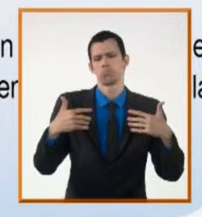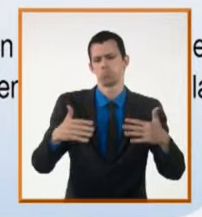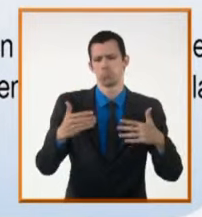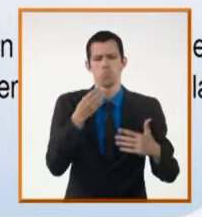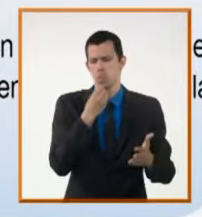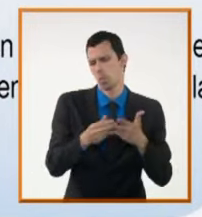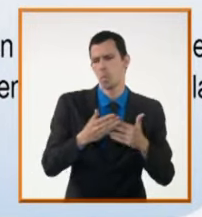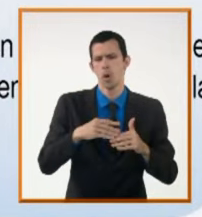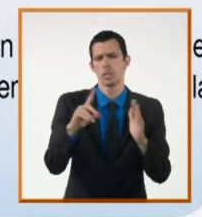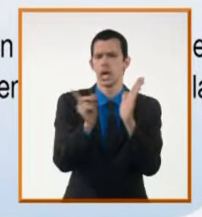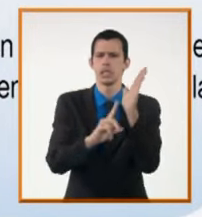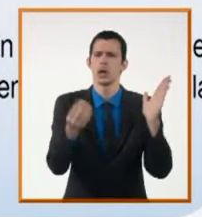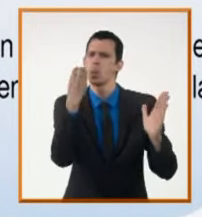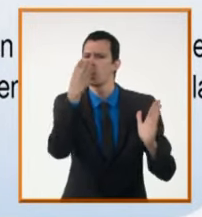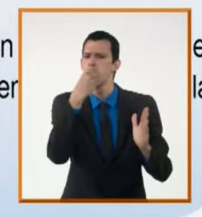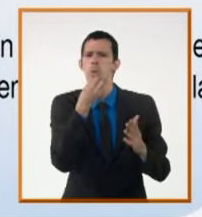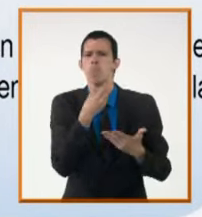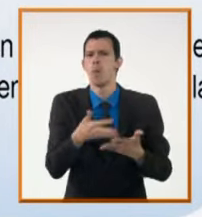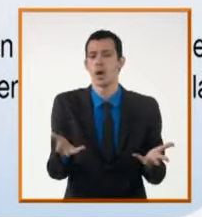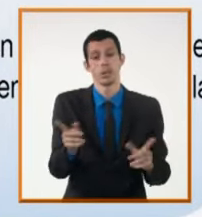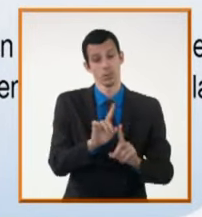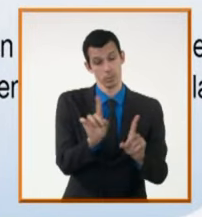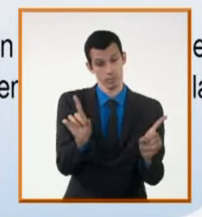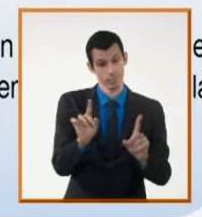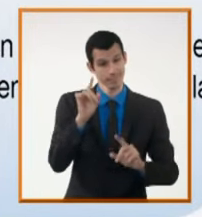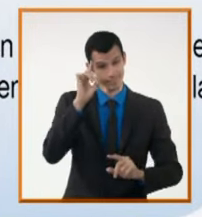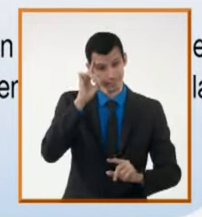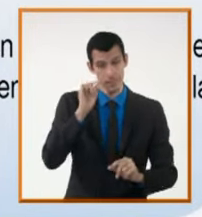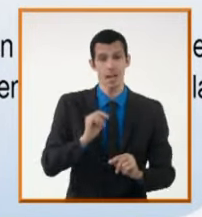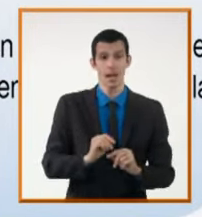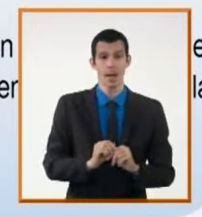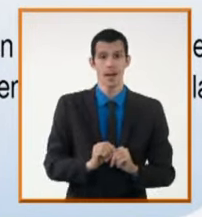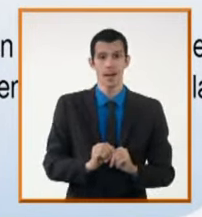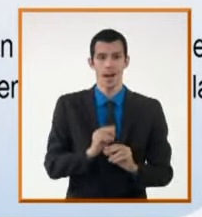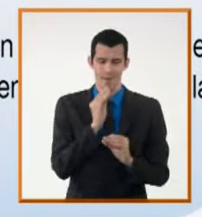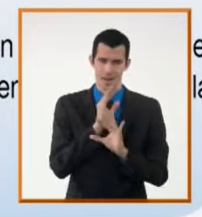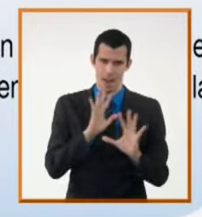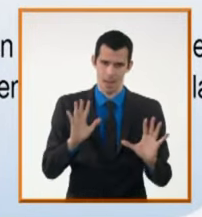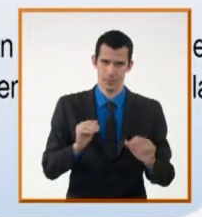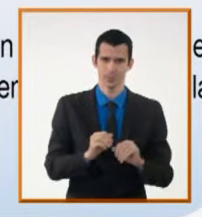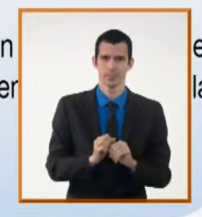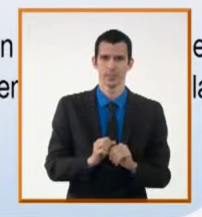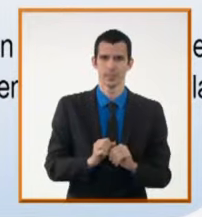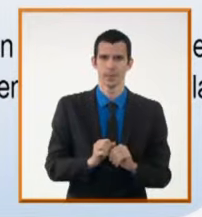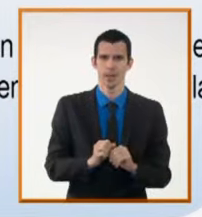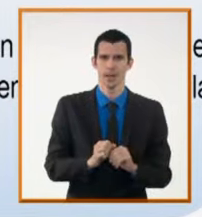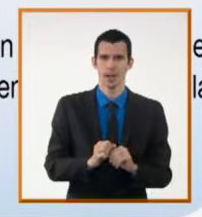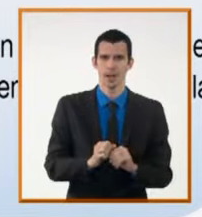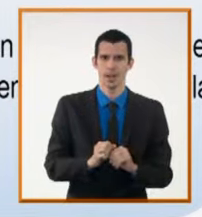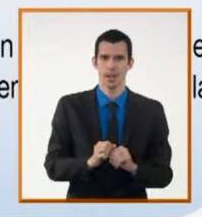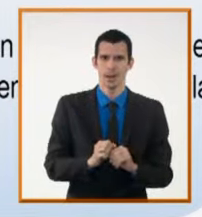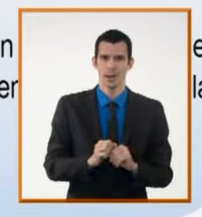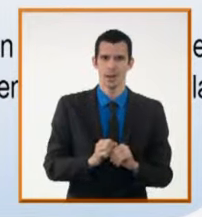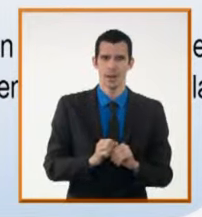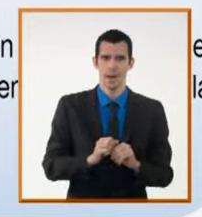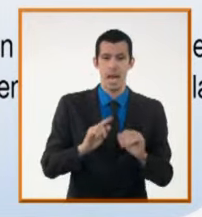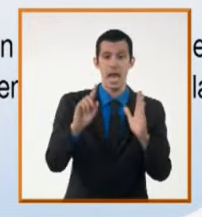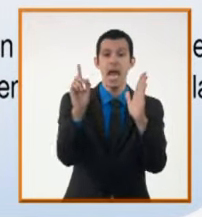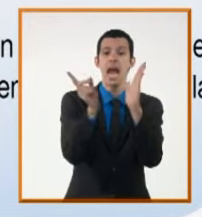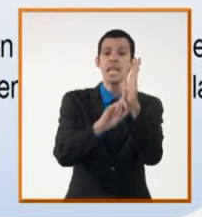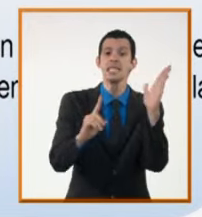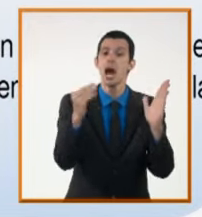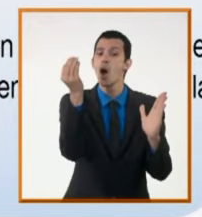eléctricas al sector residencial, pero a costo. No vamos a afectar a la inmensa mayoría de la